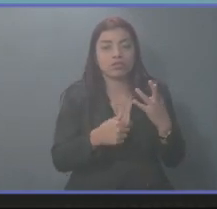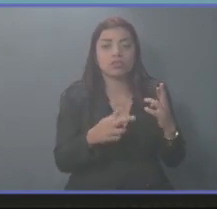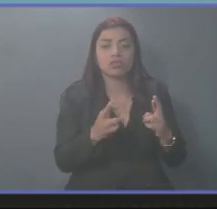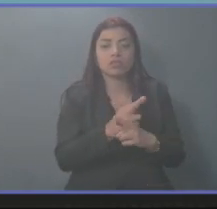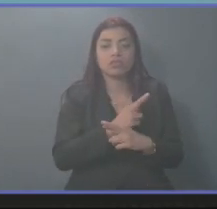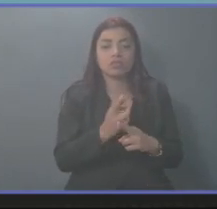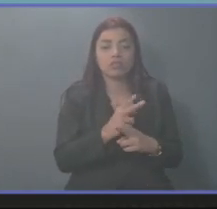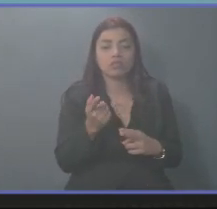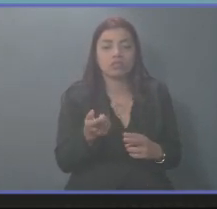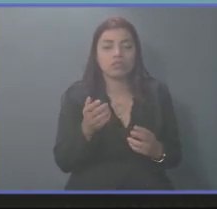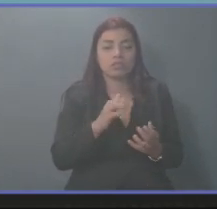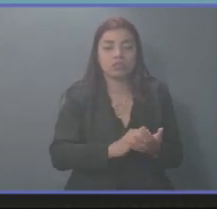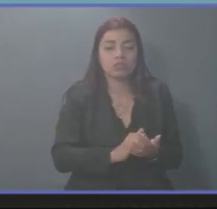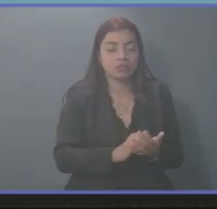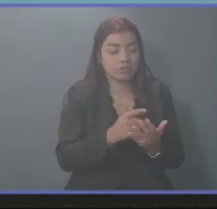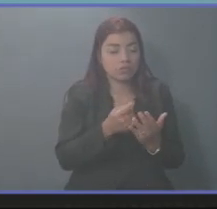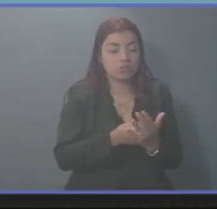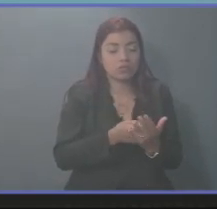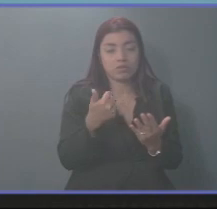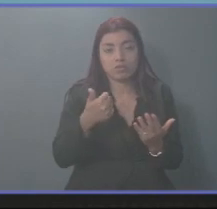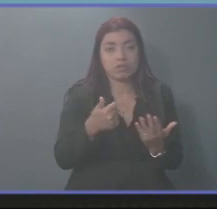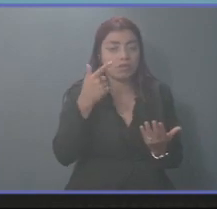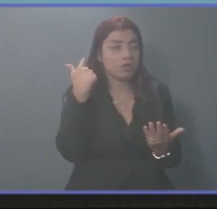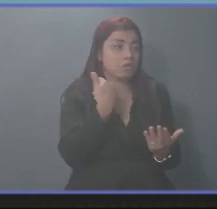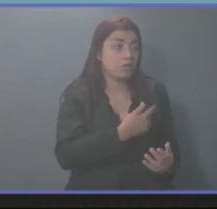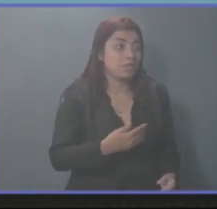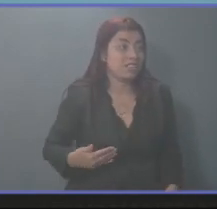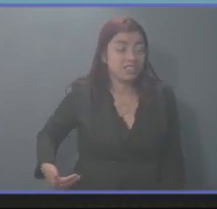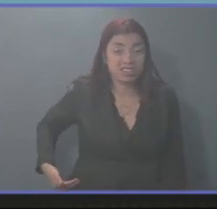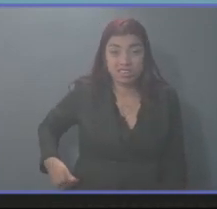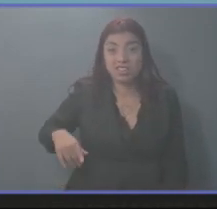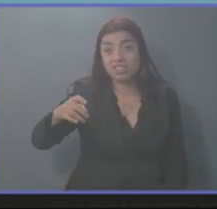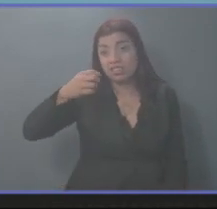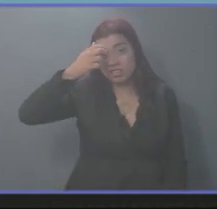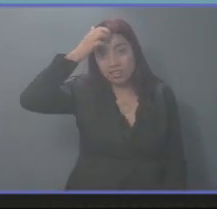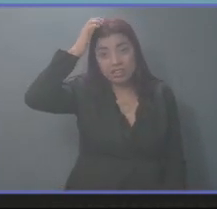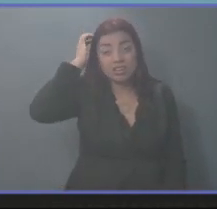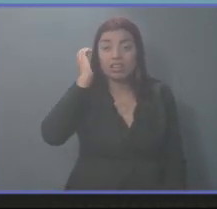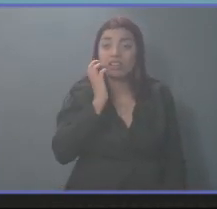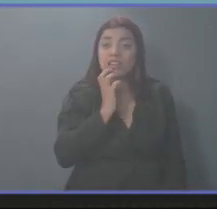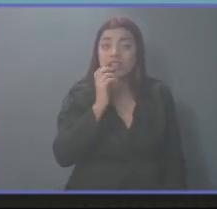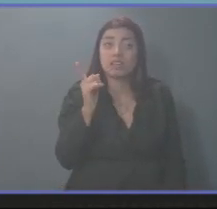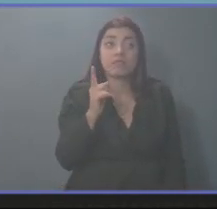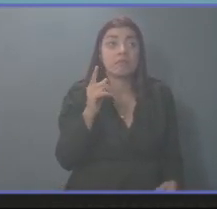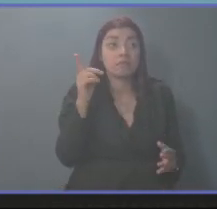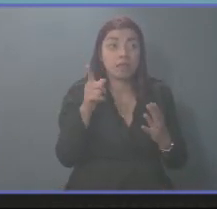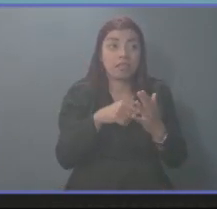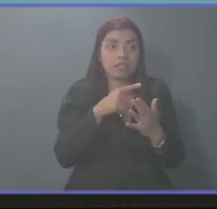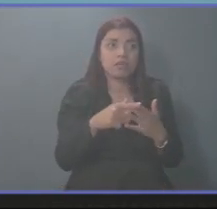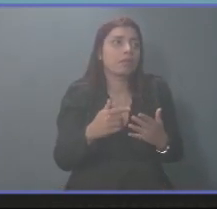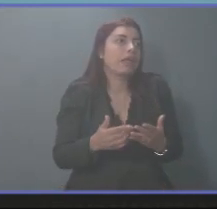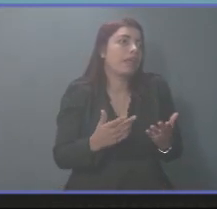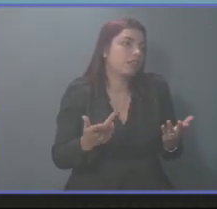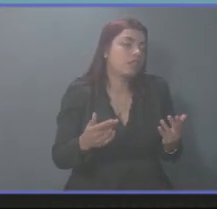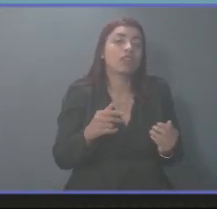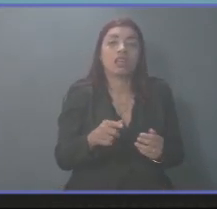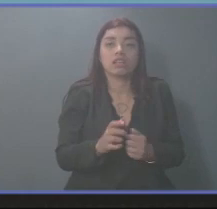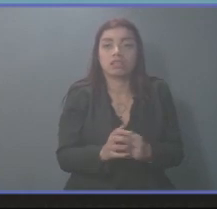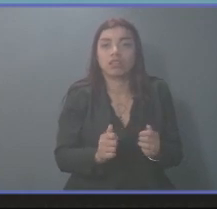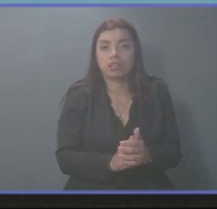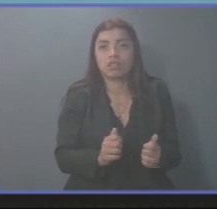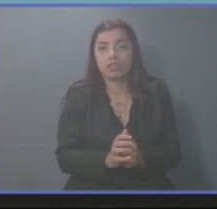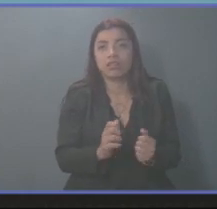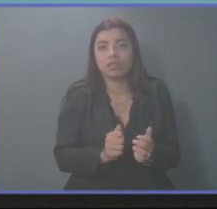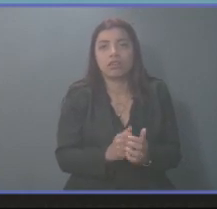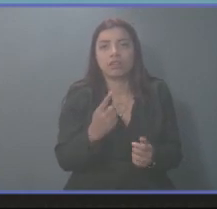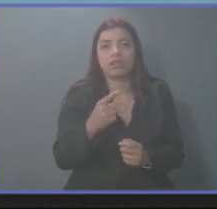sea nuevamente vetado por parte del presidente, porque ahí sí se estaría poniendo en riesgo que nuestros residentes en el exterior